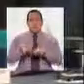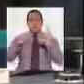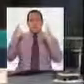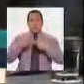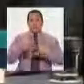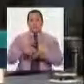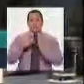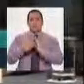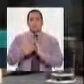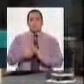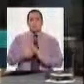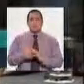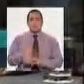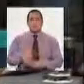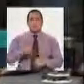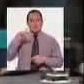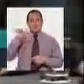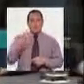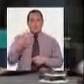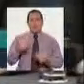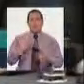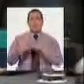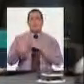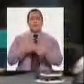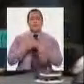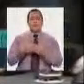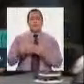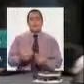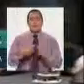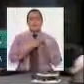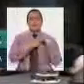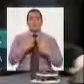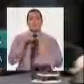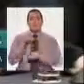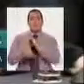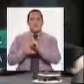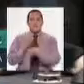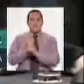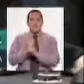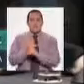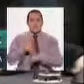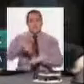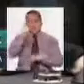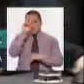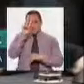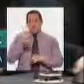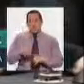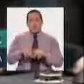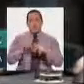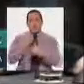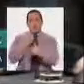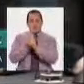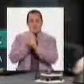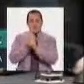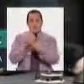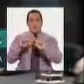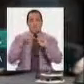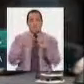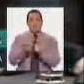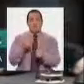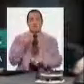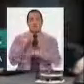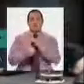era minimizar cualquier responsabilidad internacional del Perú ante la Corte Interamericana.